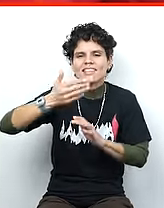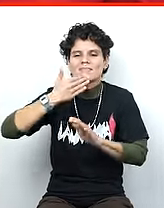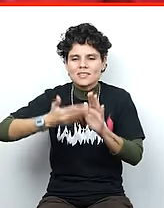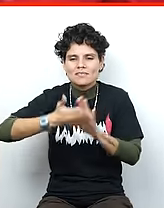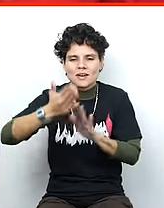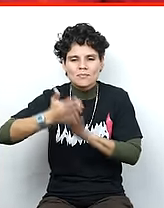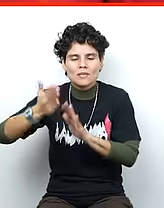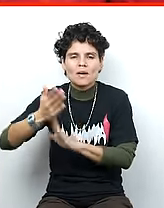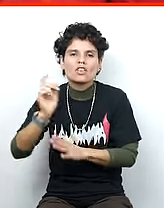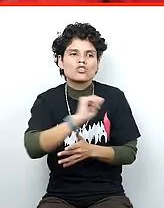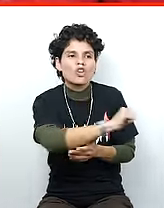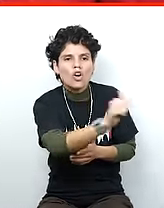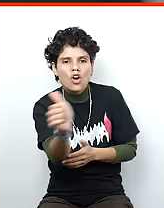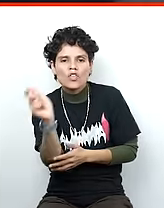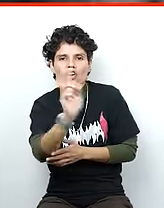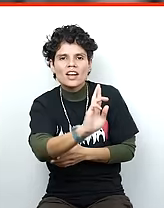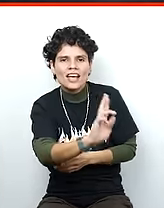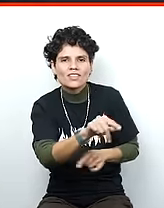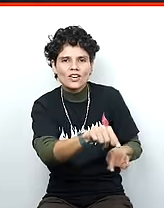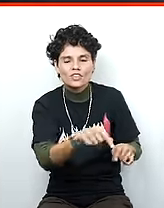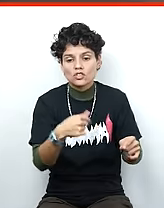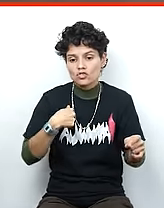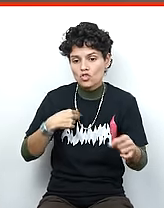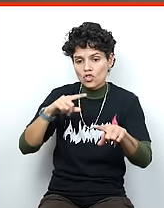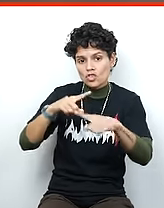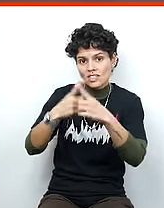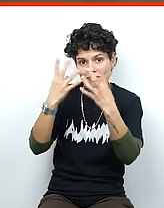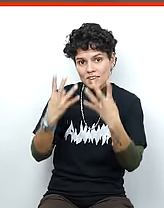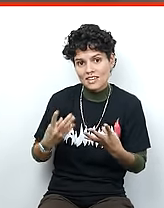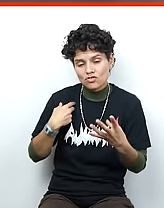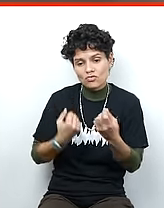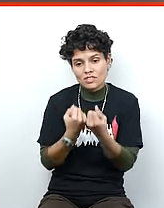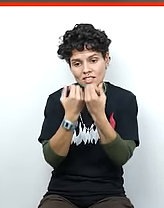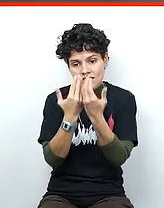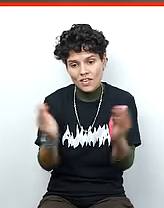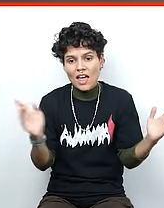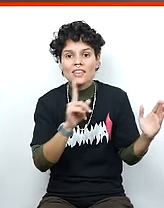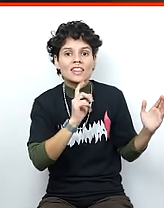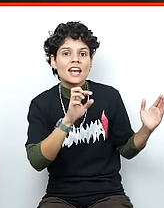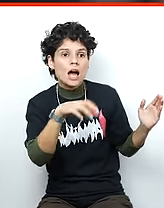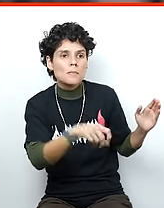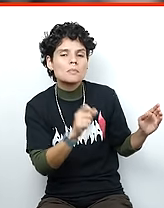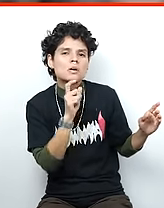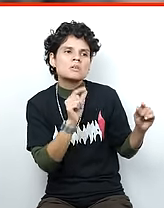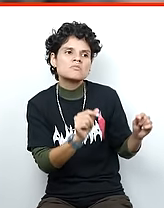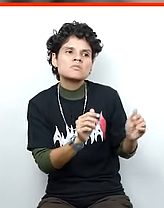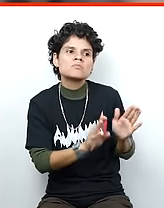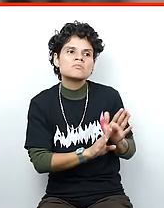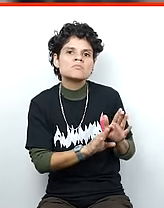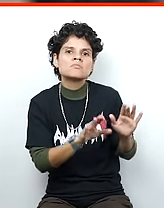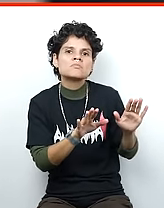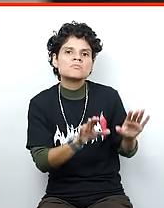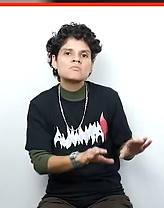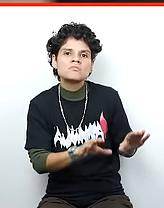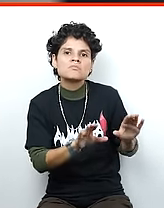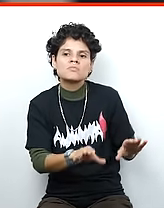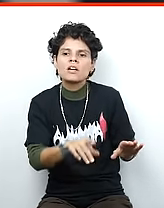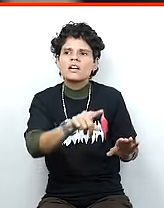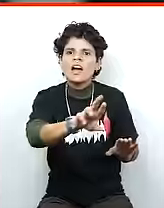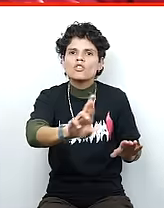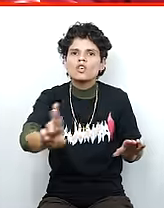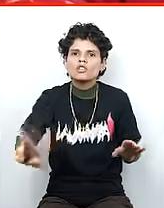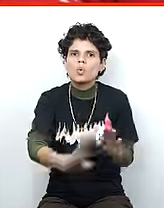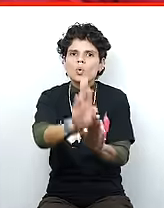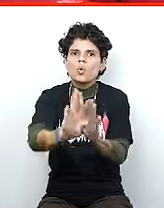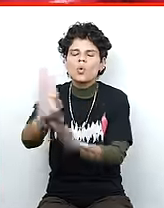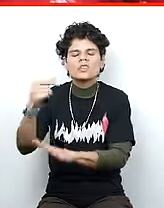J, y todos venían con la camada de reggaetón. Entonces, cuando yo salí de preso, que un EP de trap y no le fue tan bien porque estaba toda la atención en los cabros que estaban haciendo el